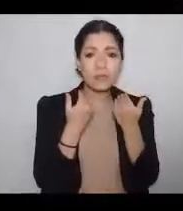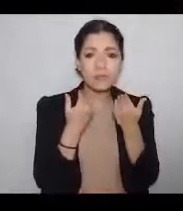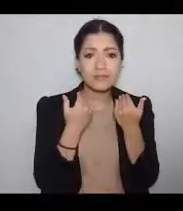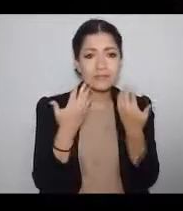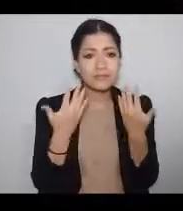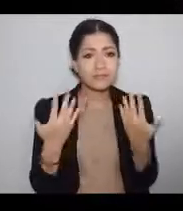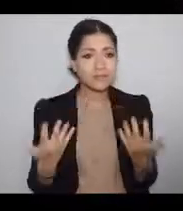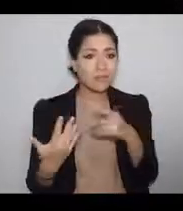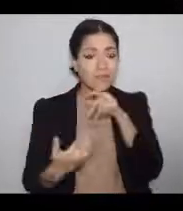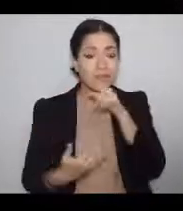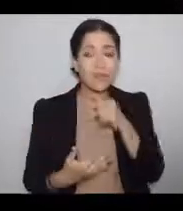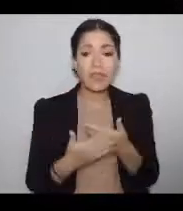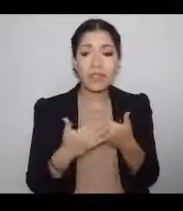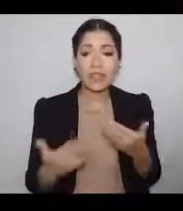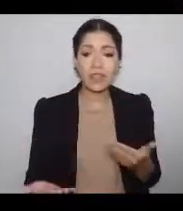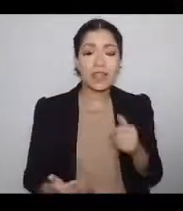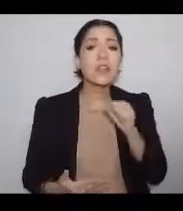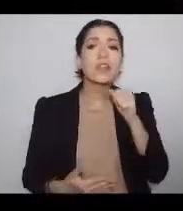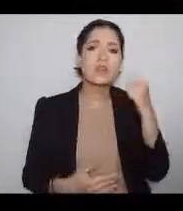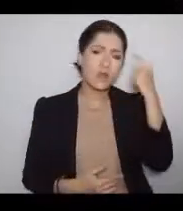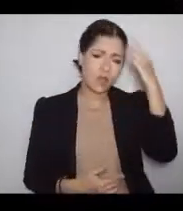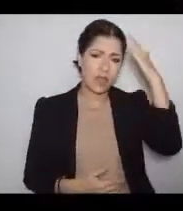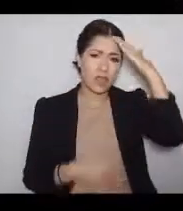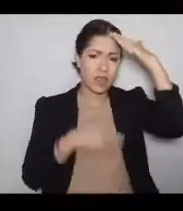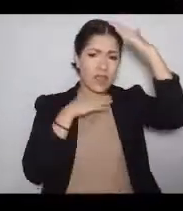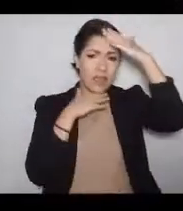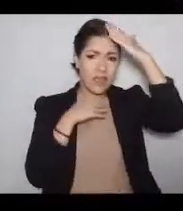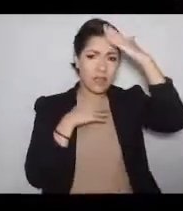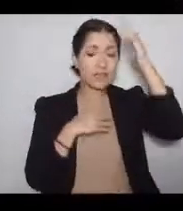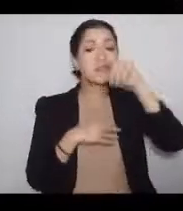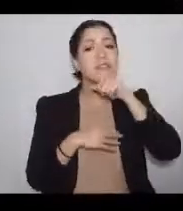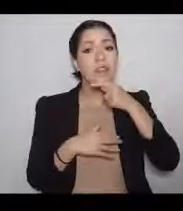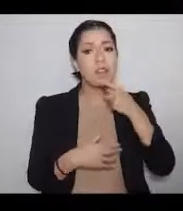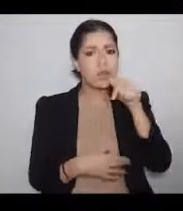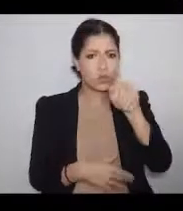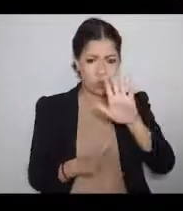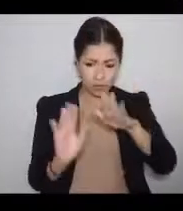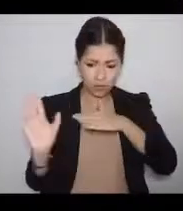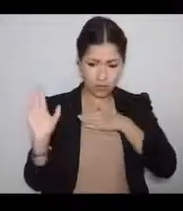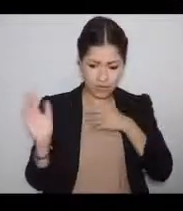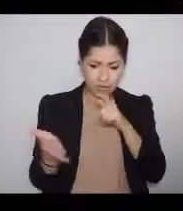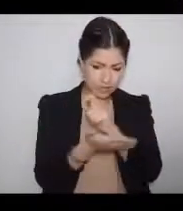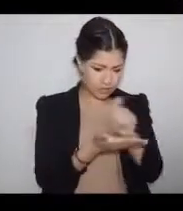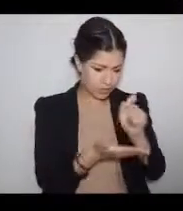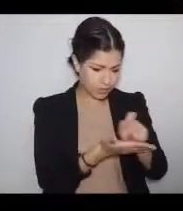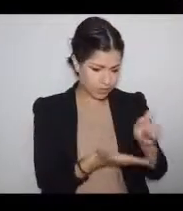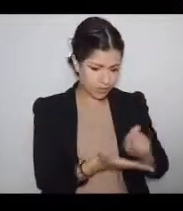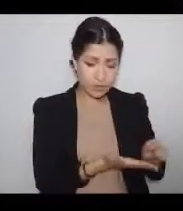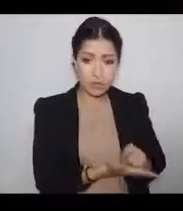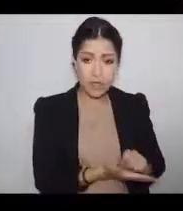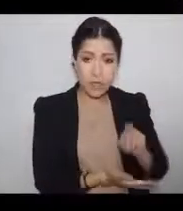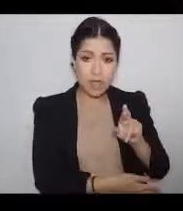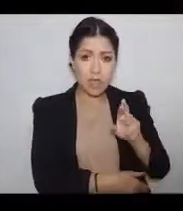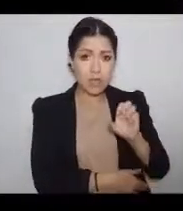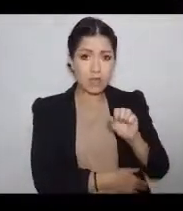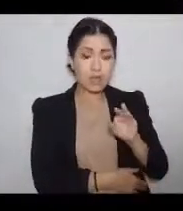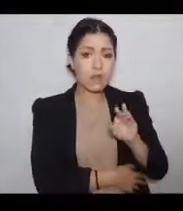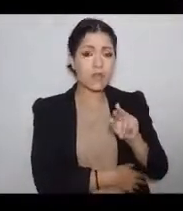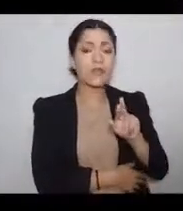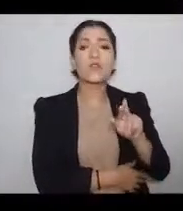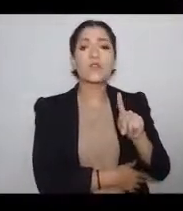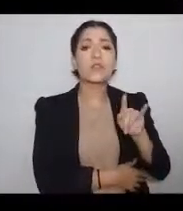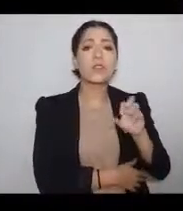con reinados ursos a la cabeza. Prometiste escribir la refutación. Esto está en